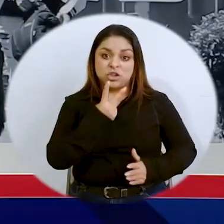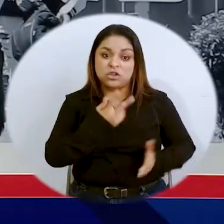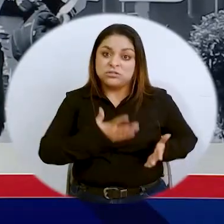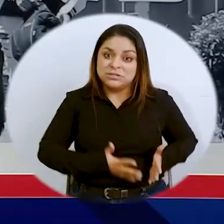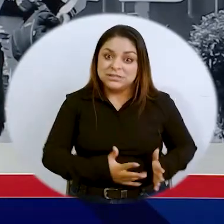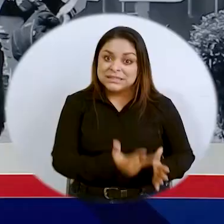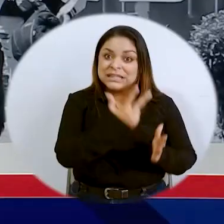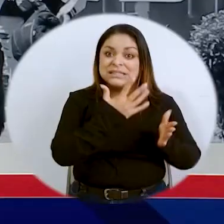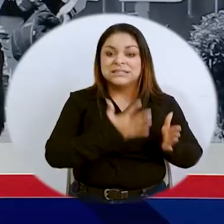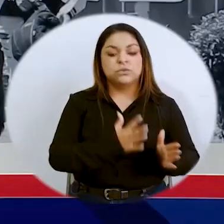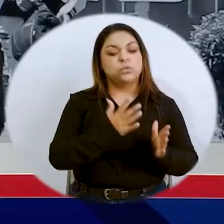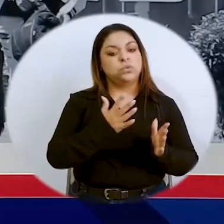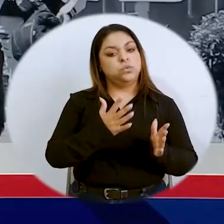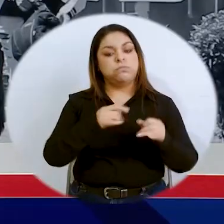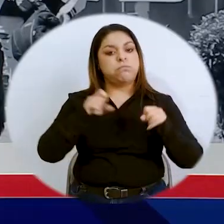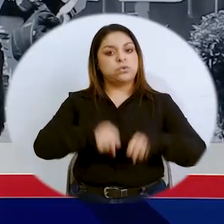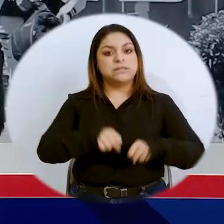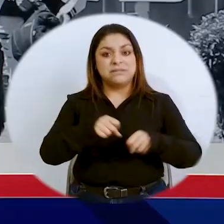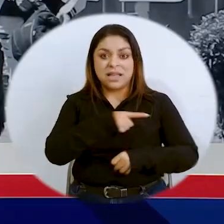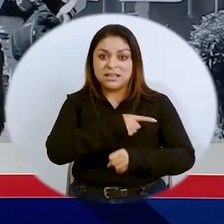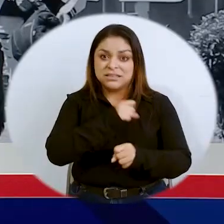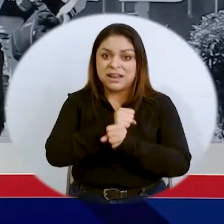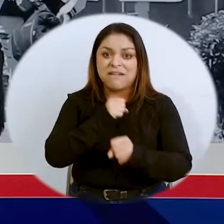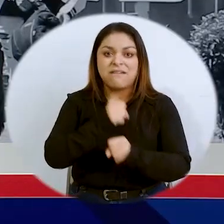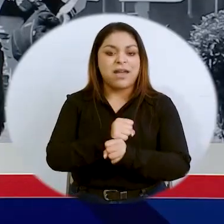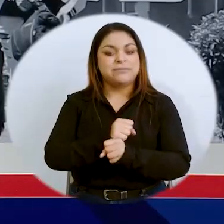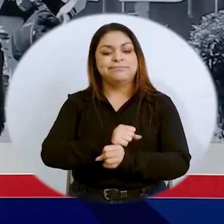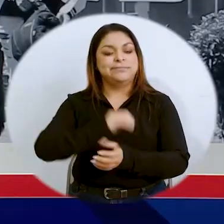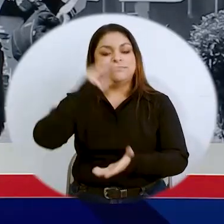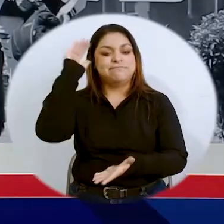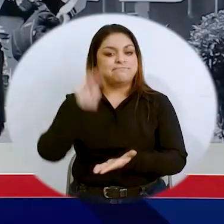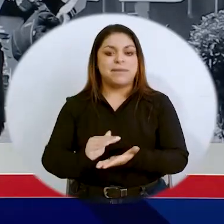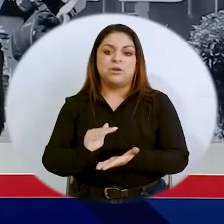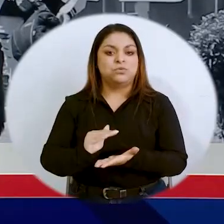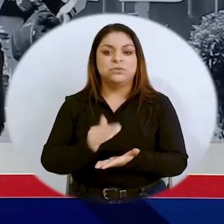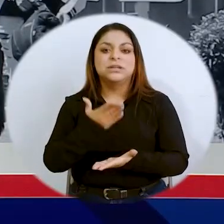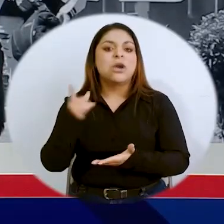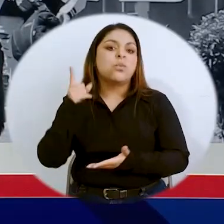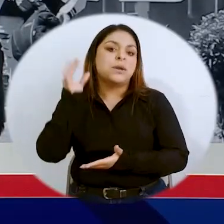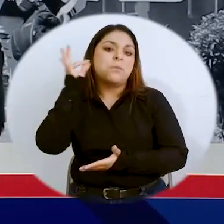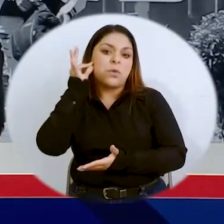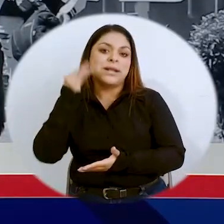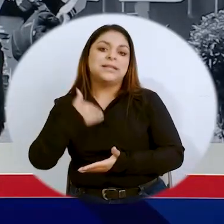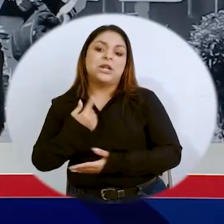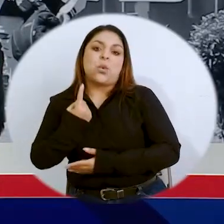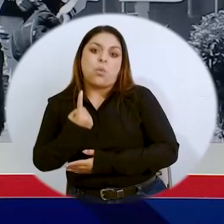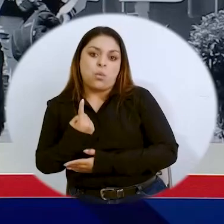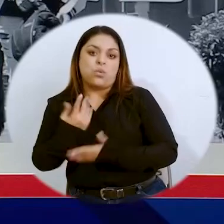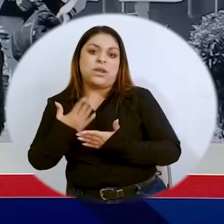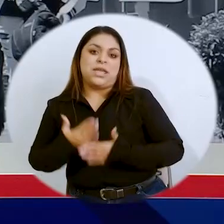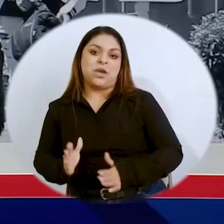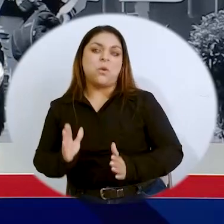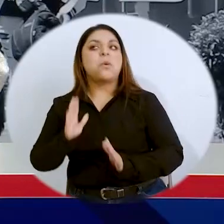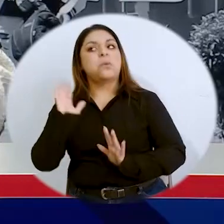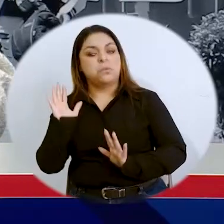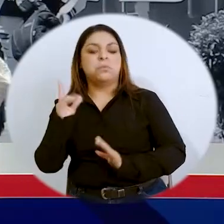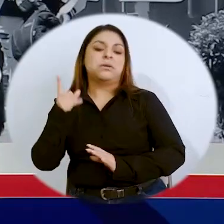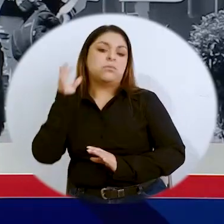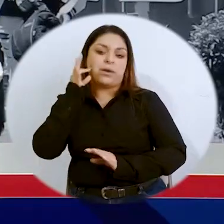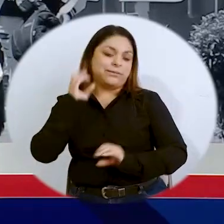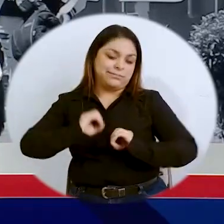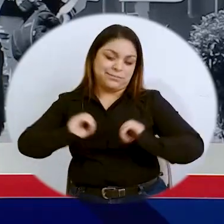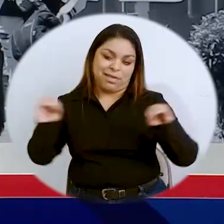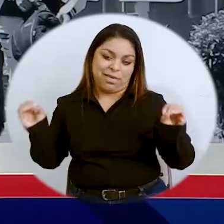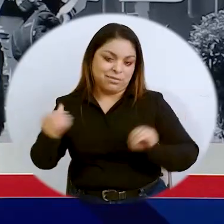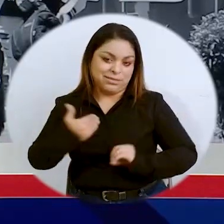tiene 2 o más hijos, la probabilidad de trabajar es muchísimo más baja que una mujer que tiene solo un hijo, y bueno, y